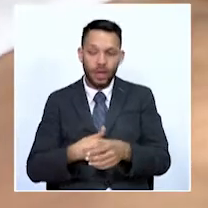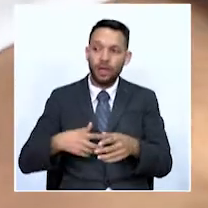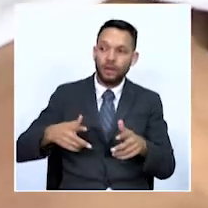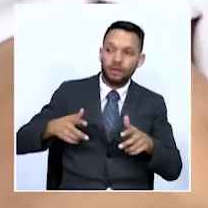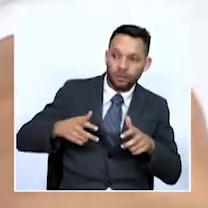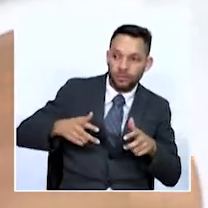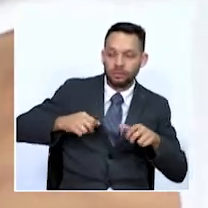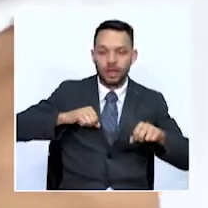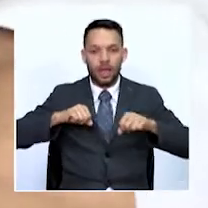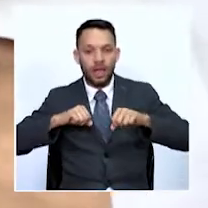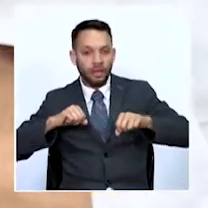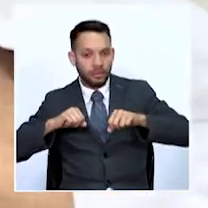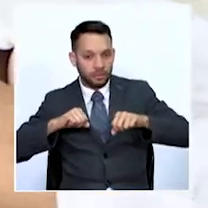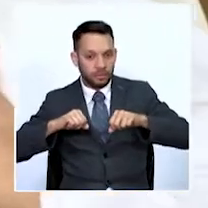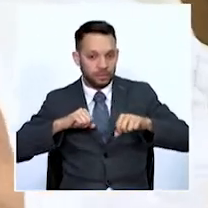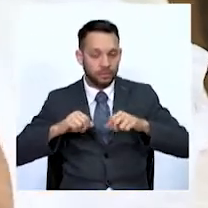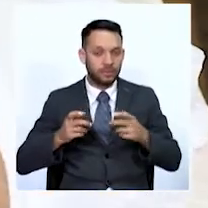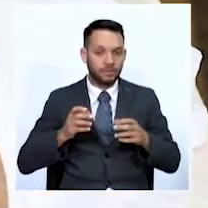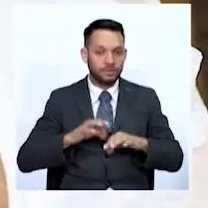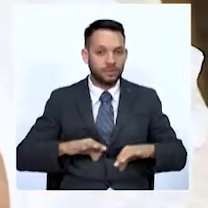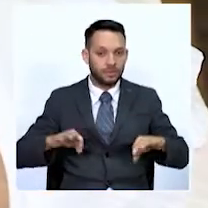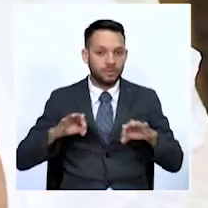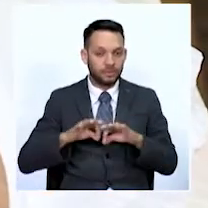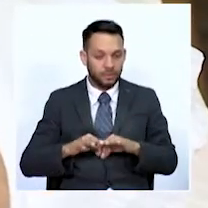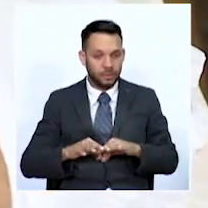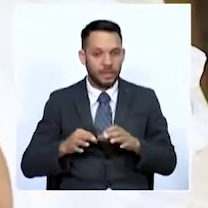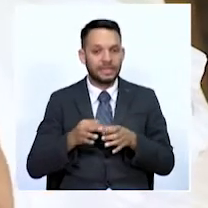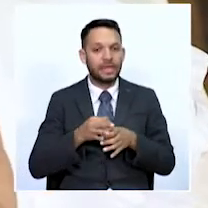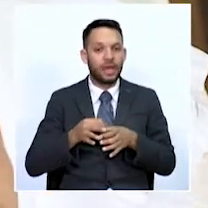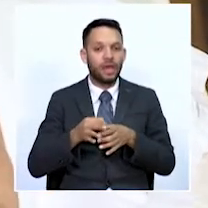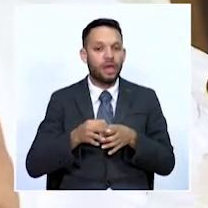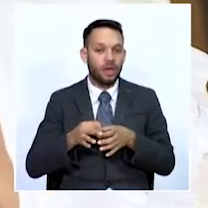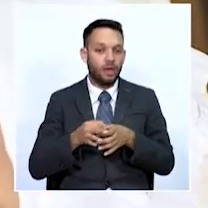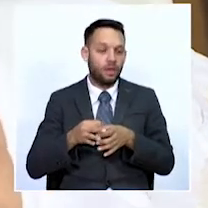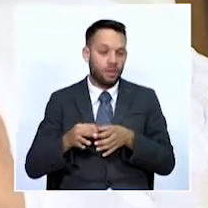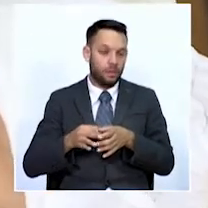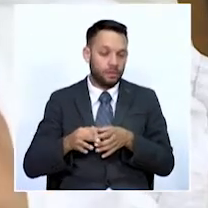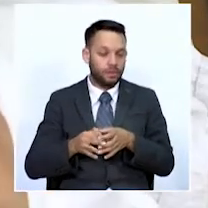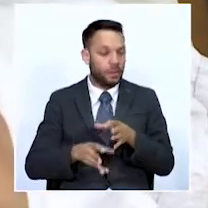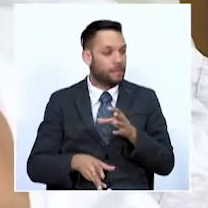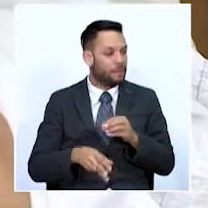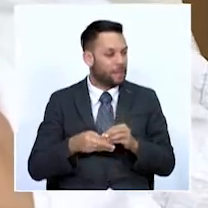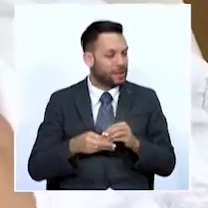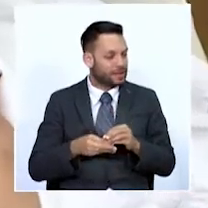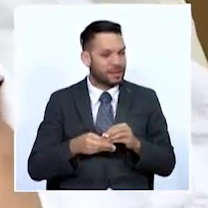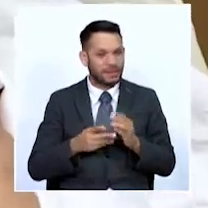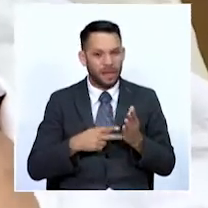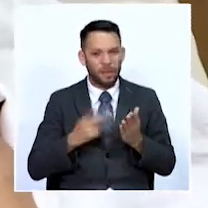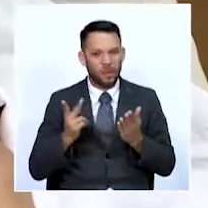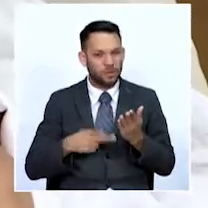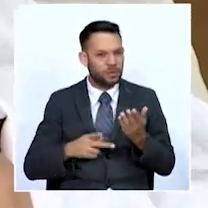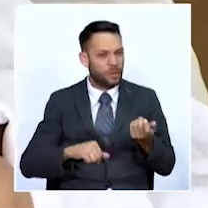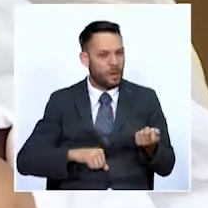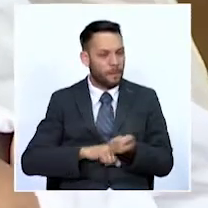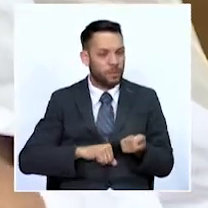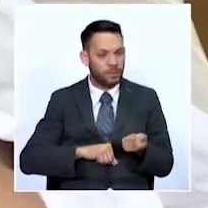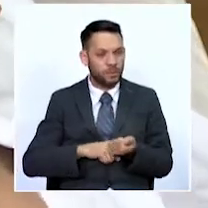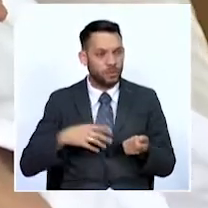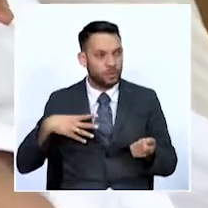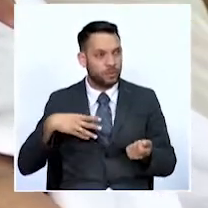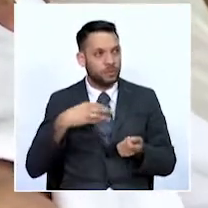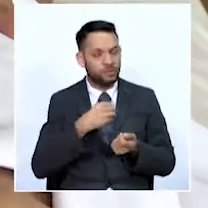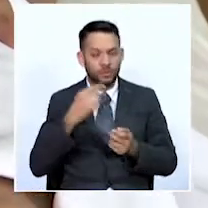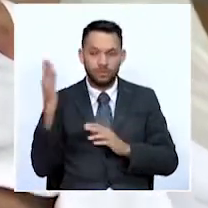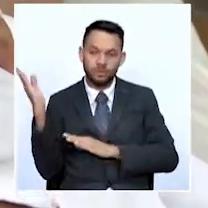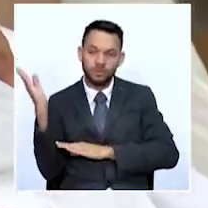en estos sitios. ¿Con qué se complementa esto? ¿Y por qué nosotros en el Día para tu Salud tenemos todo